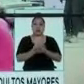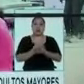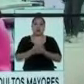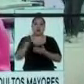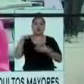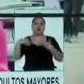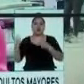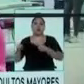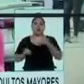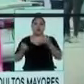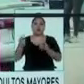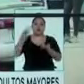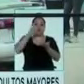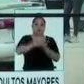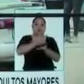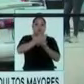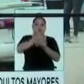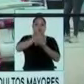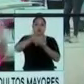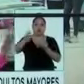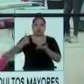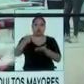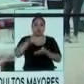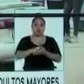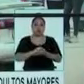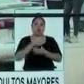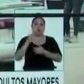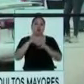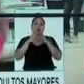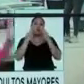Todos los viejitos del Perú deben estar vacunados, pues ya estamos en marzo.